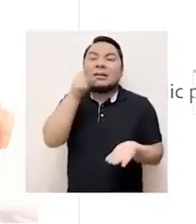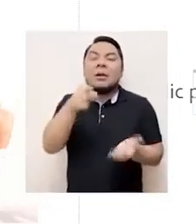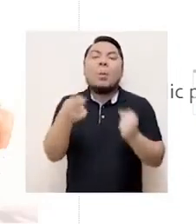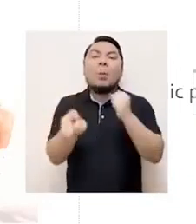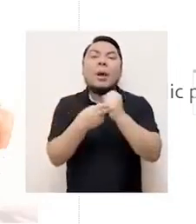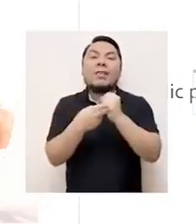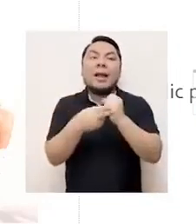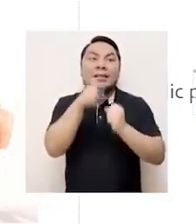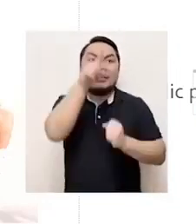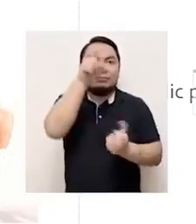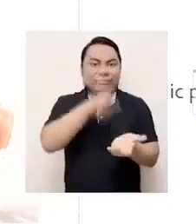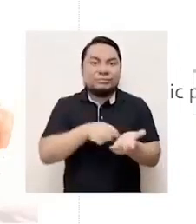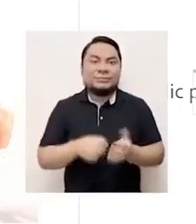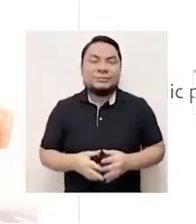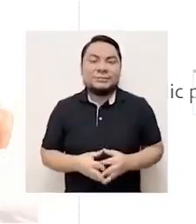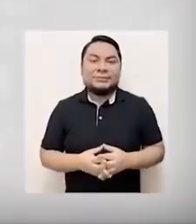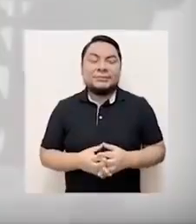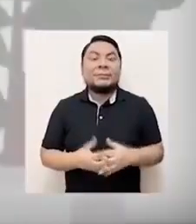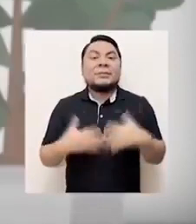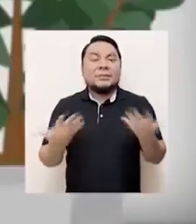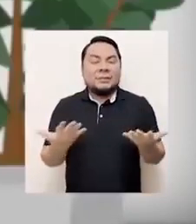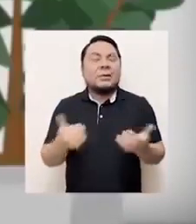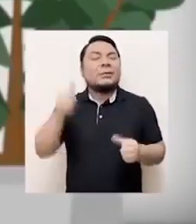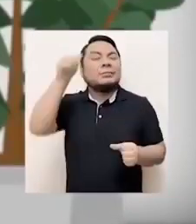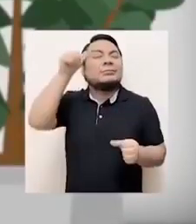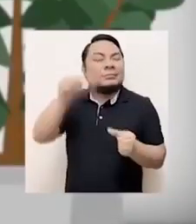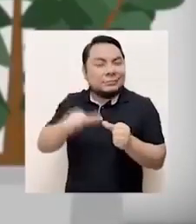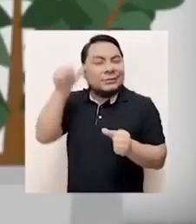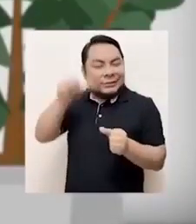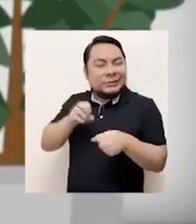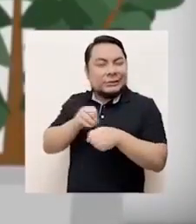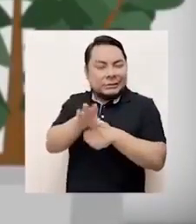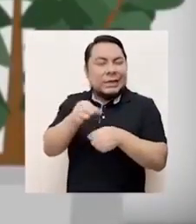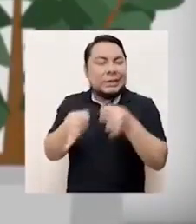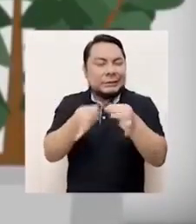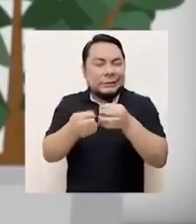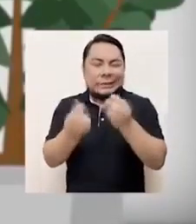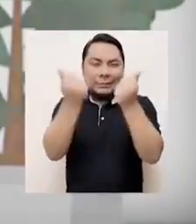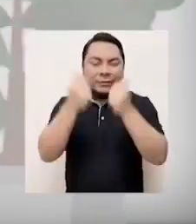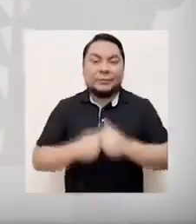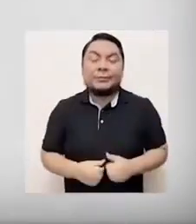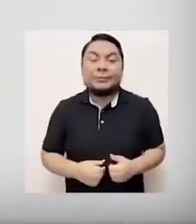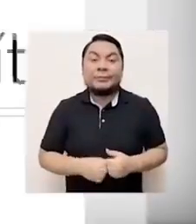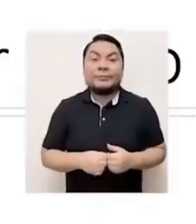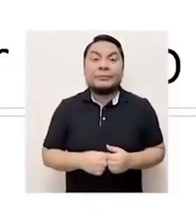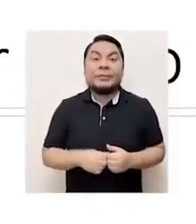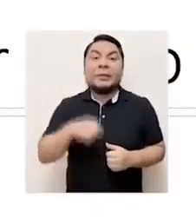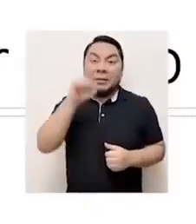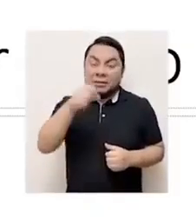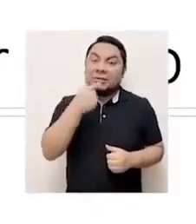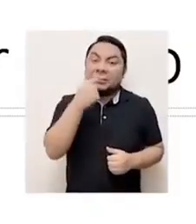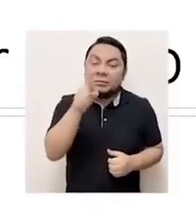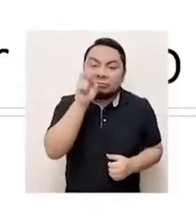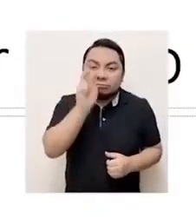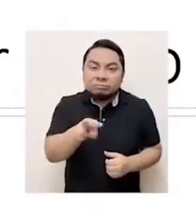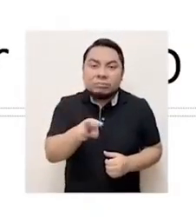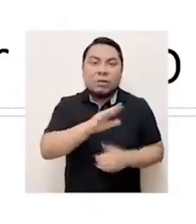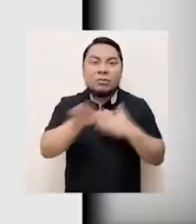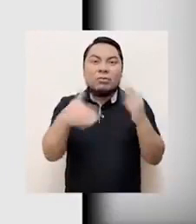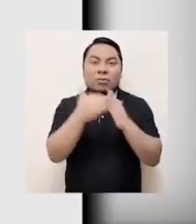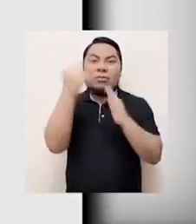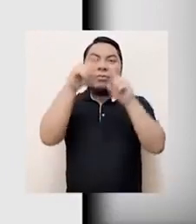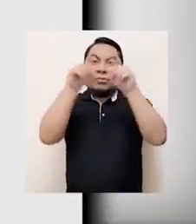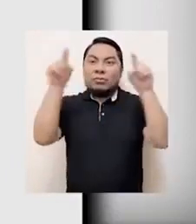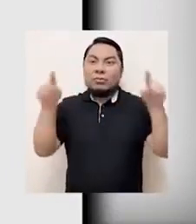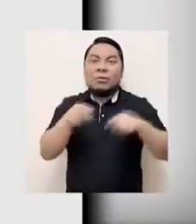botón guardar recapitulemos lo que aprendió reconoció e identificó